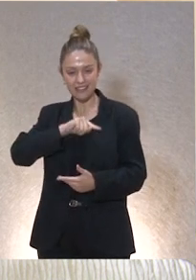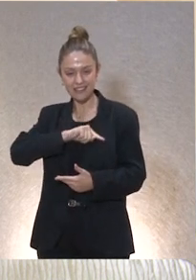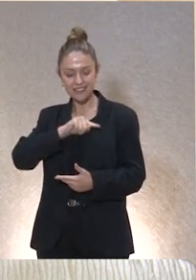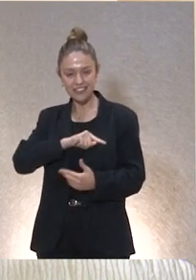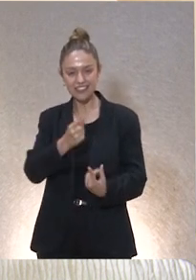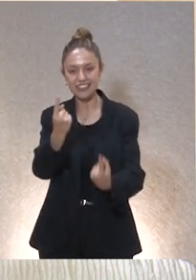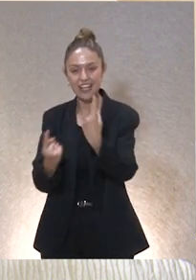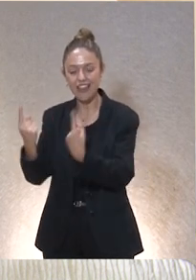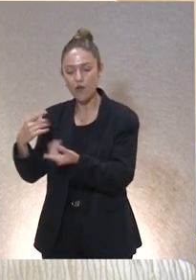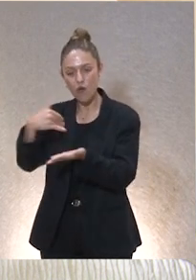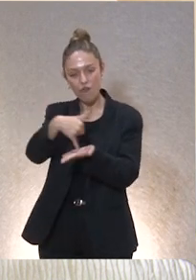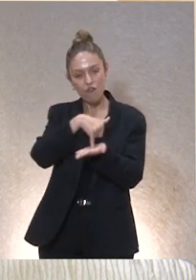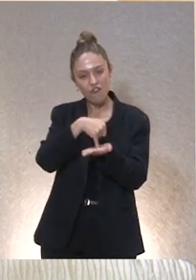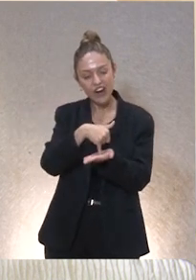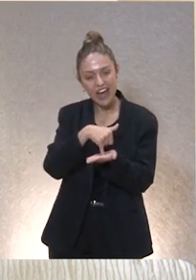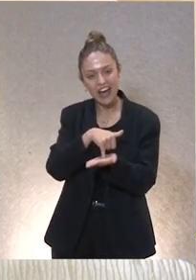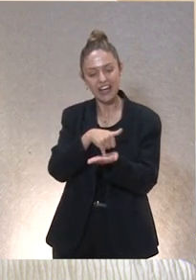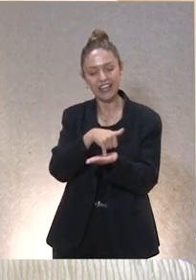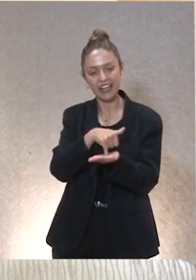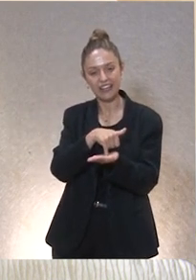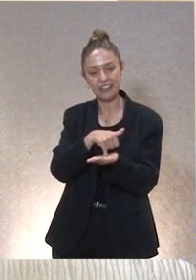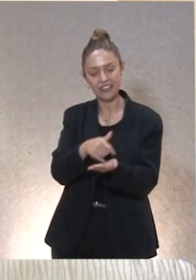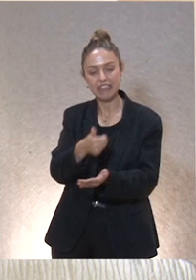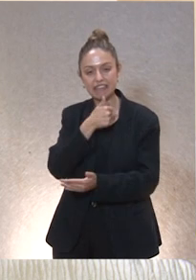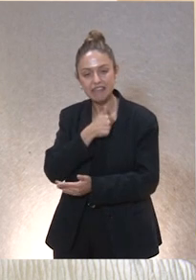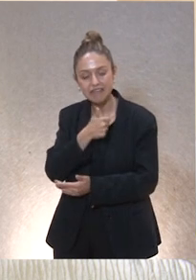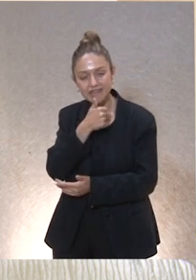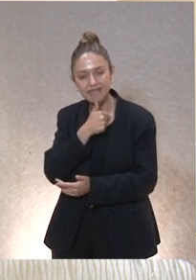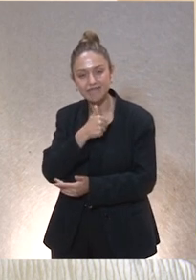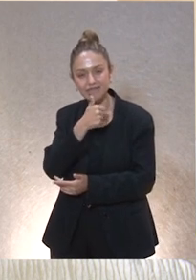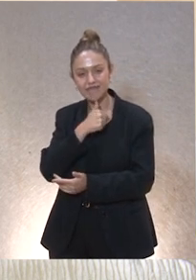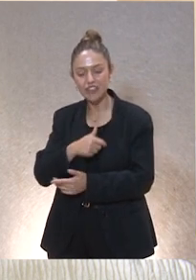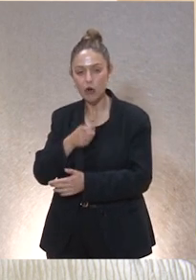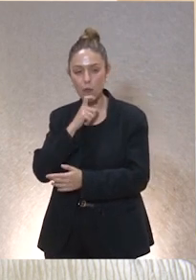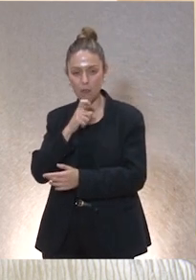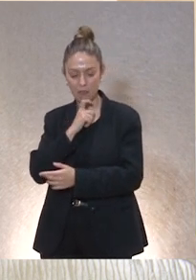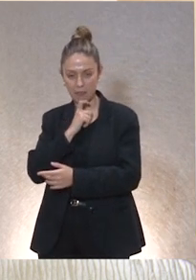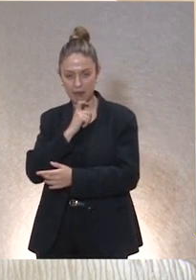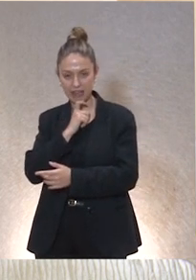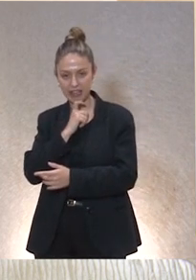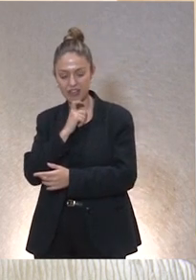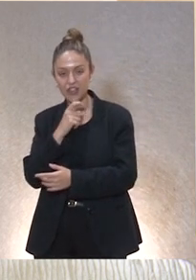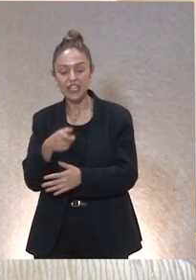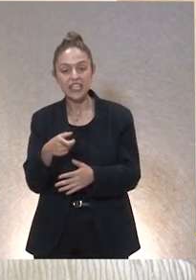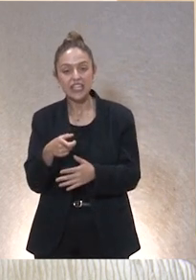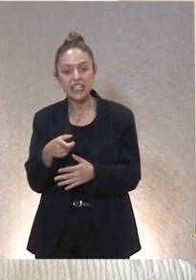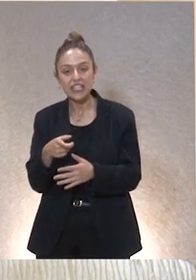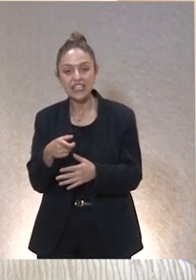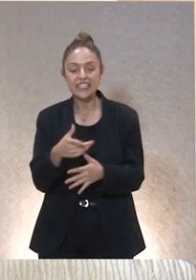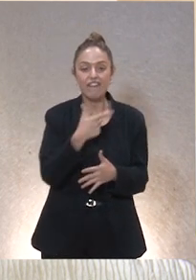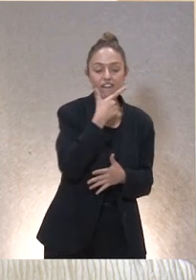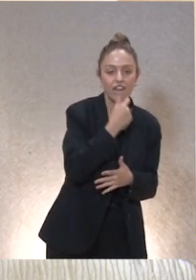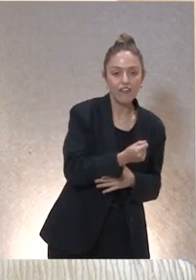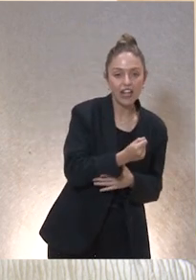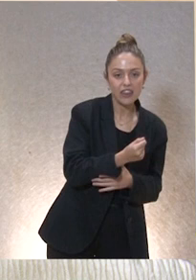la extrema fragilidad y resistiéndose a hacer simple lo que es complejo y evitando confundir la sencillez